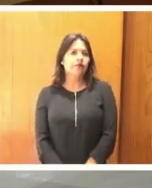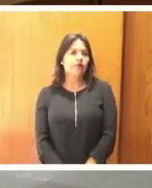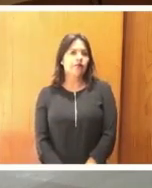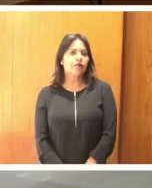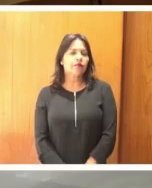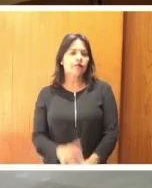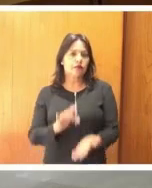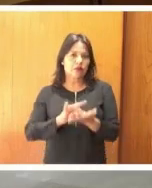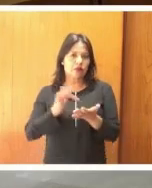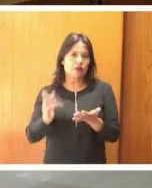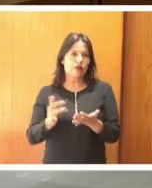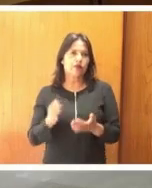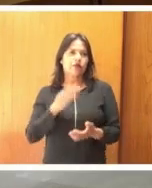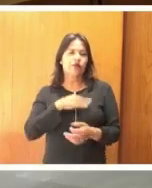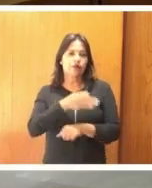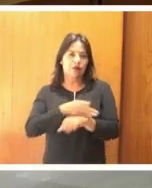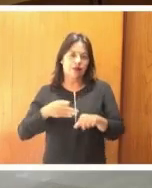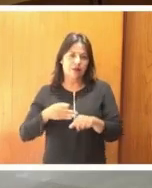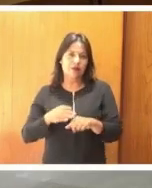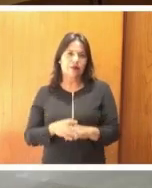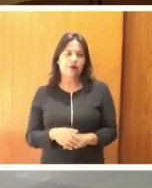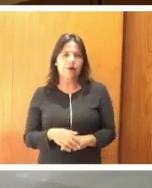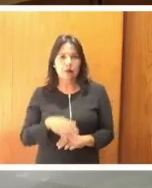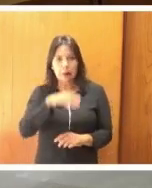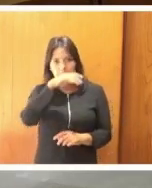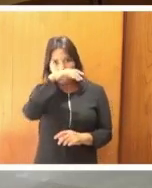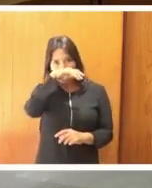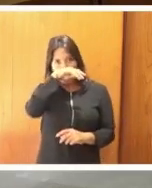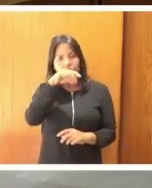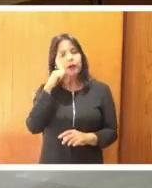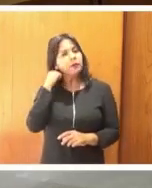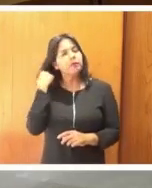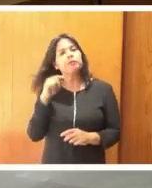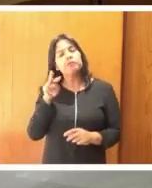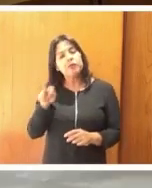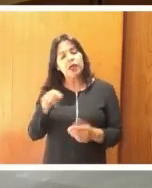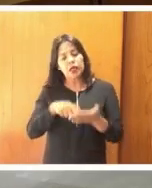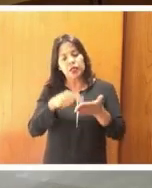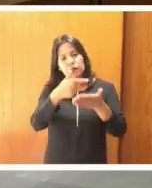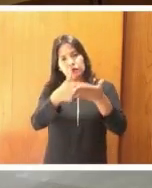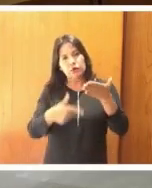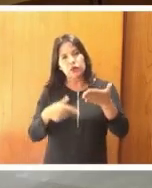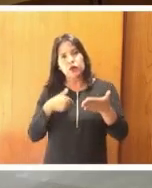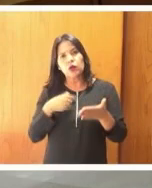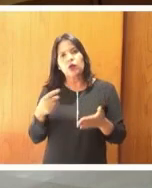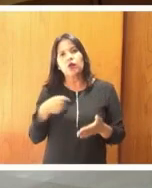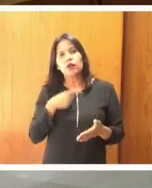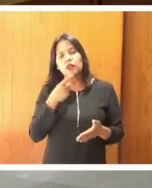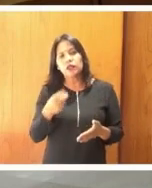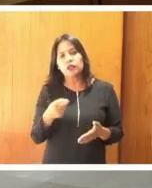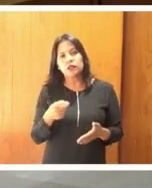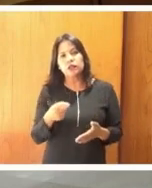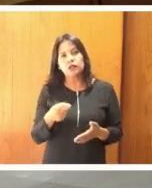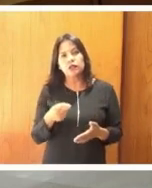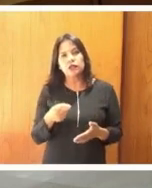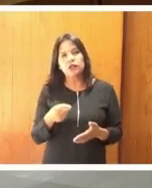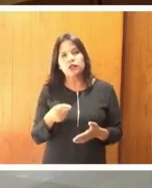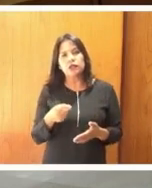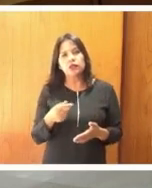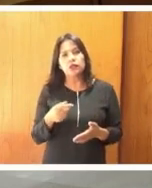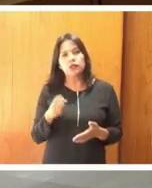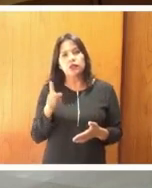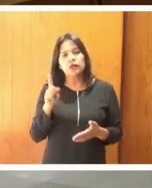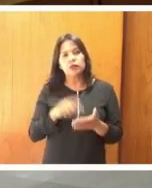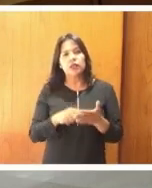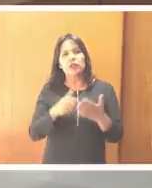Gracias. Buenas tardes a todas y a todos. En este bloque hago votos disidente en el